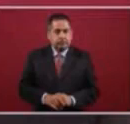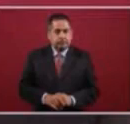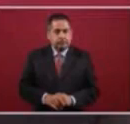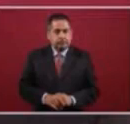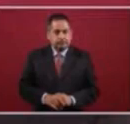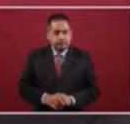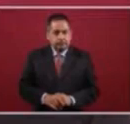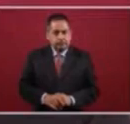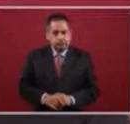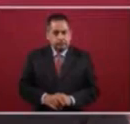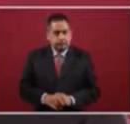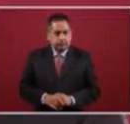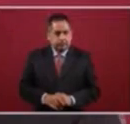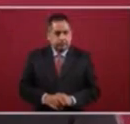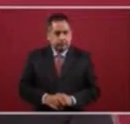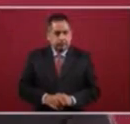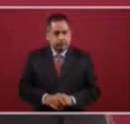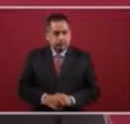queriendo